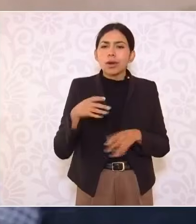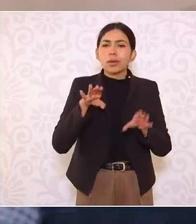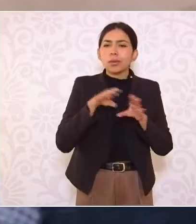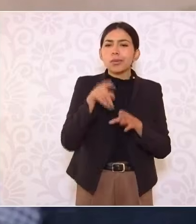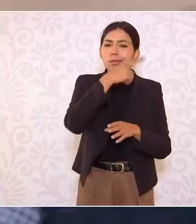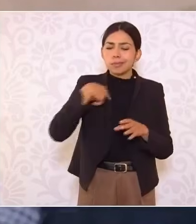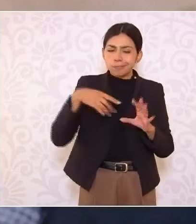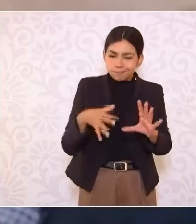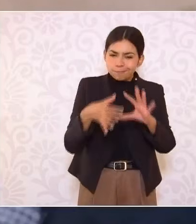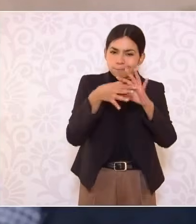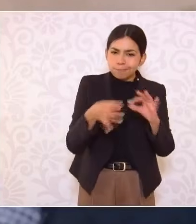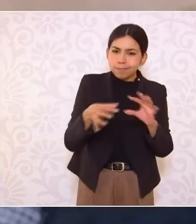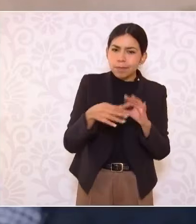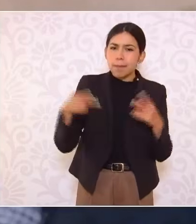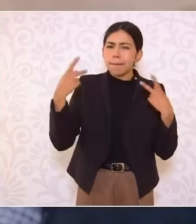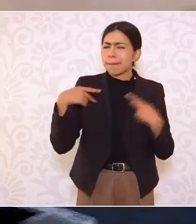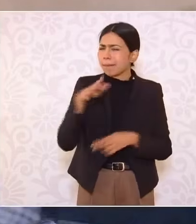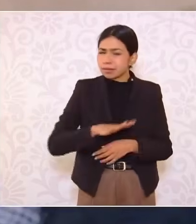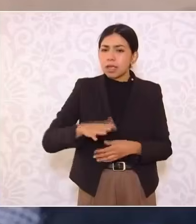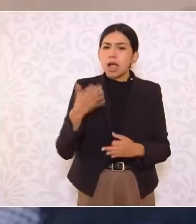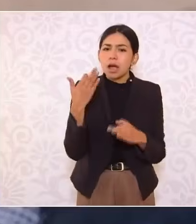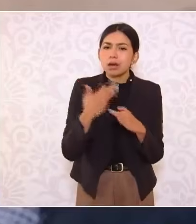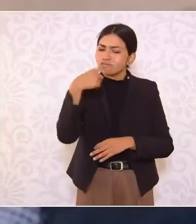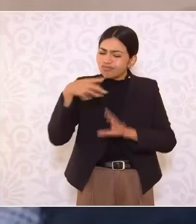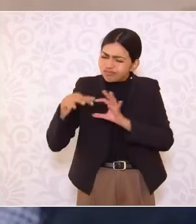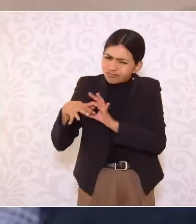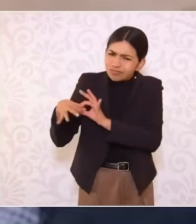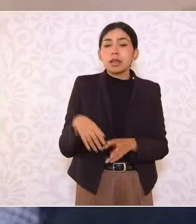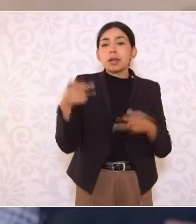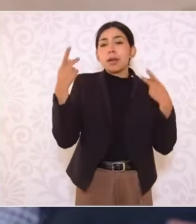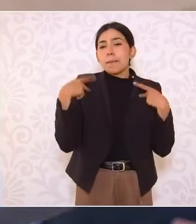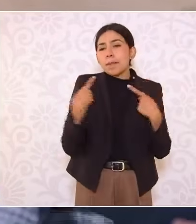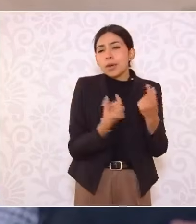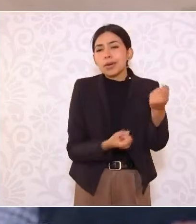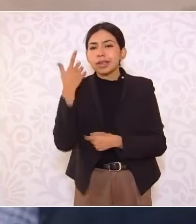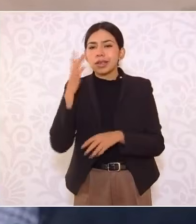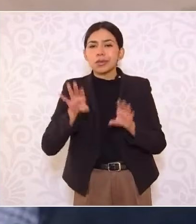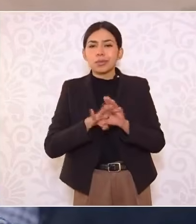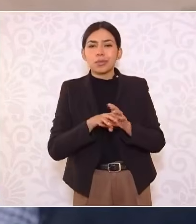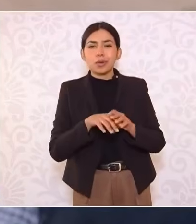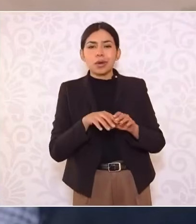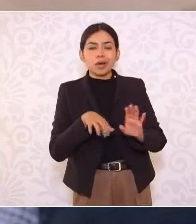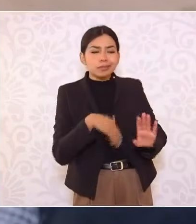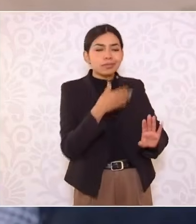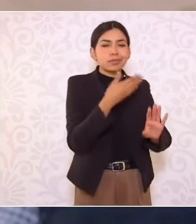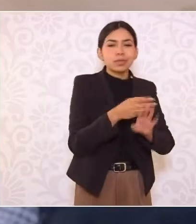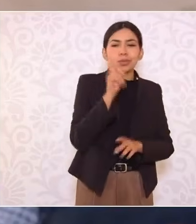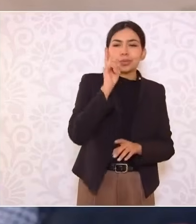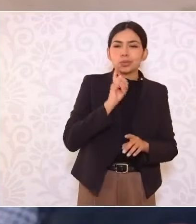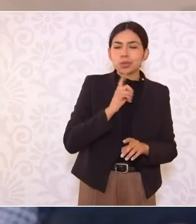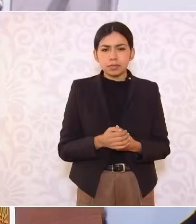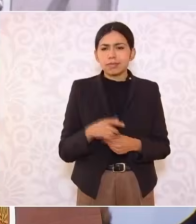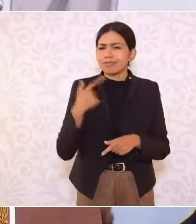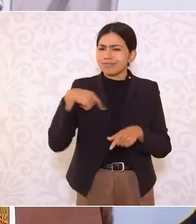ciertos personajes, de que es momento de unidad. Hay gente que quisiera meterle el pie a la presidenta o a nuestro país para que le fuera mal